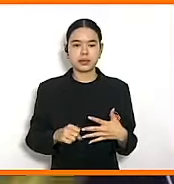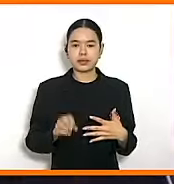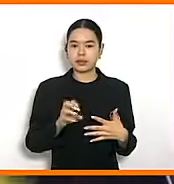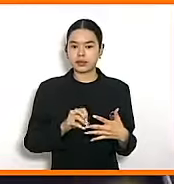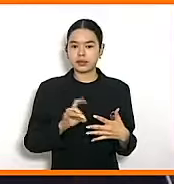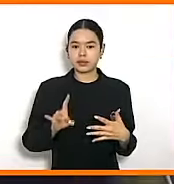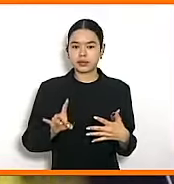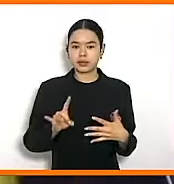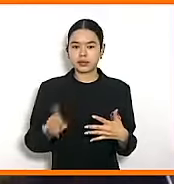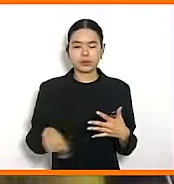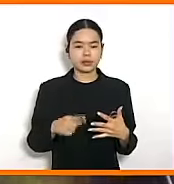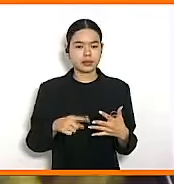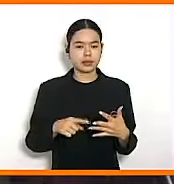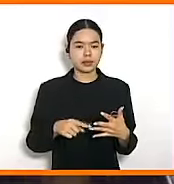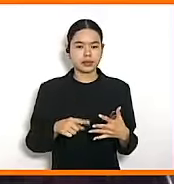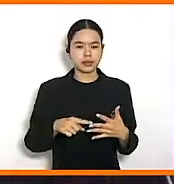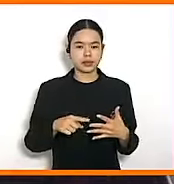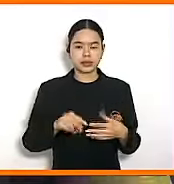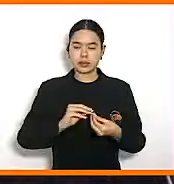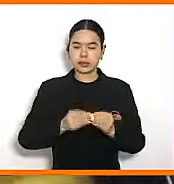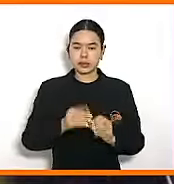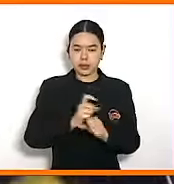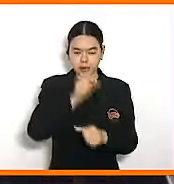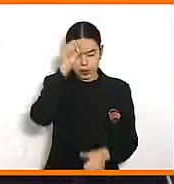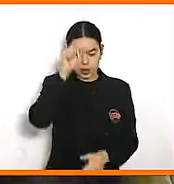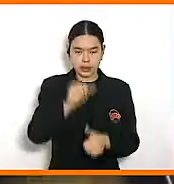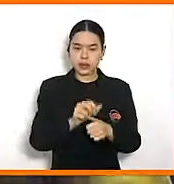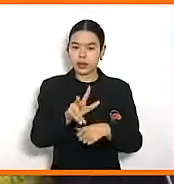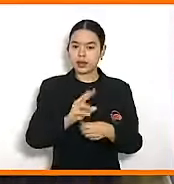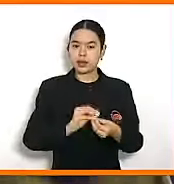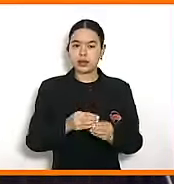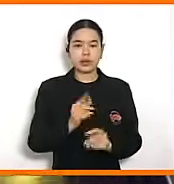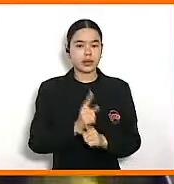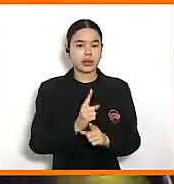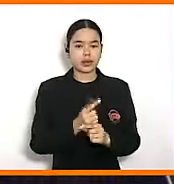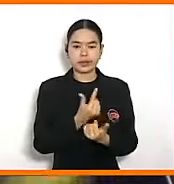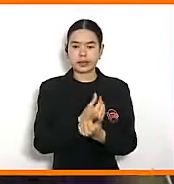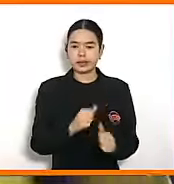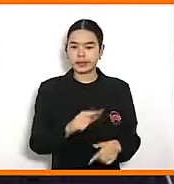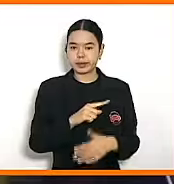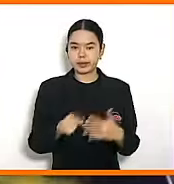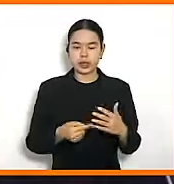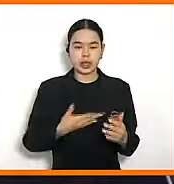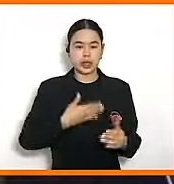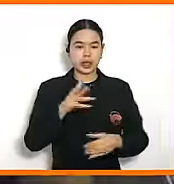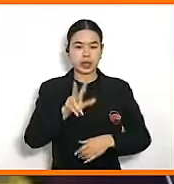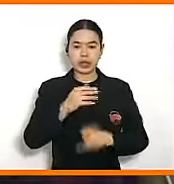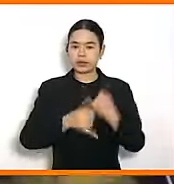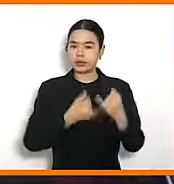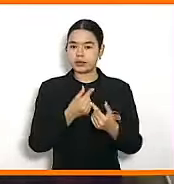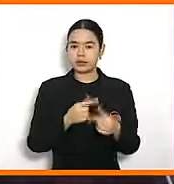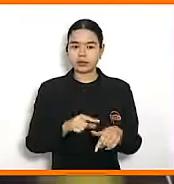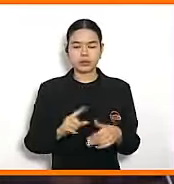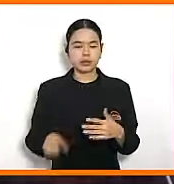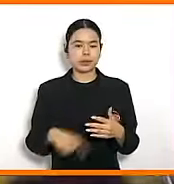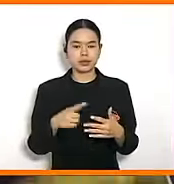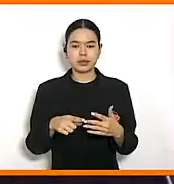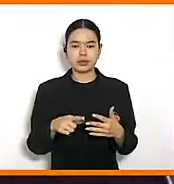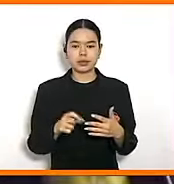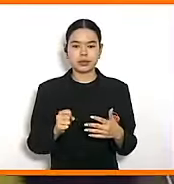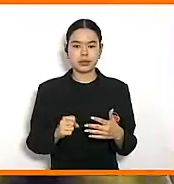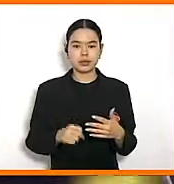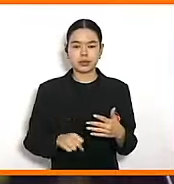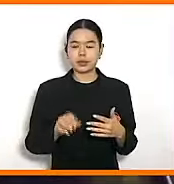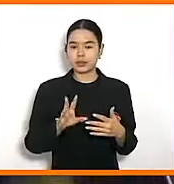08. Tercer número seleccionado. Recuerda que si aciertas 3 números, sin importar el orden, tienes 3 jugadas gratis. Este es